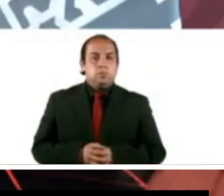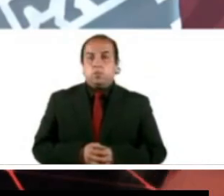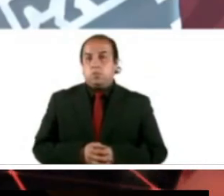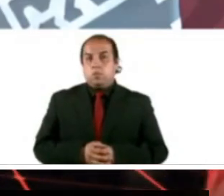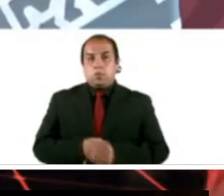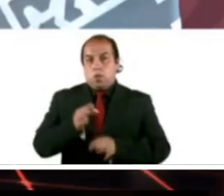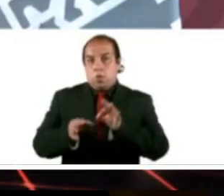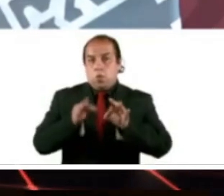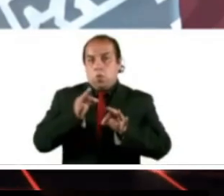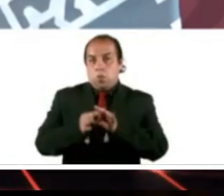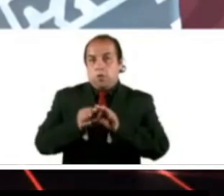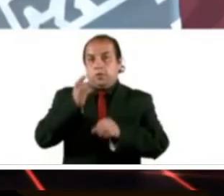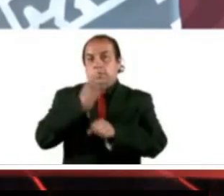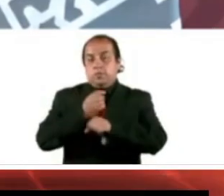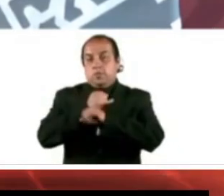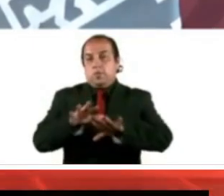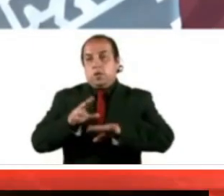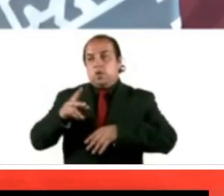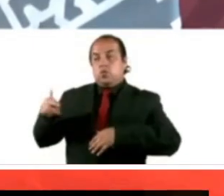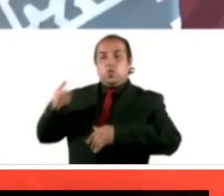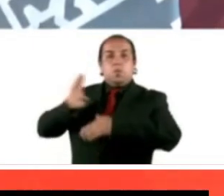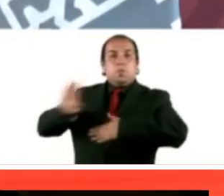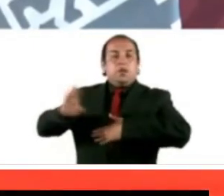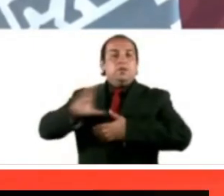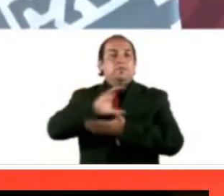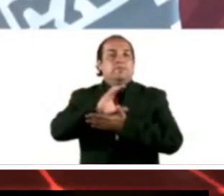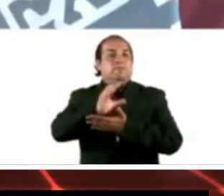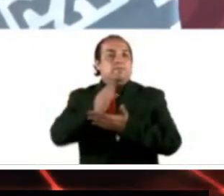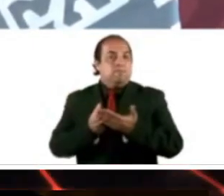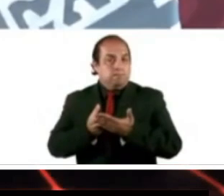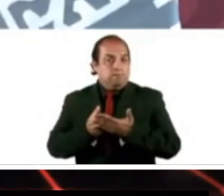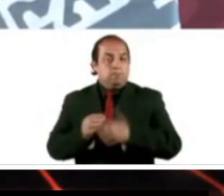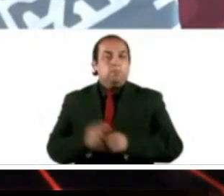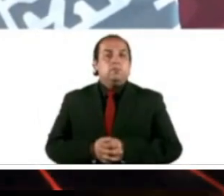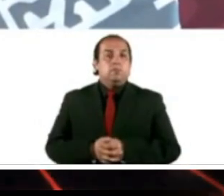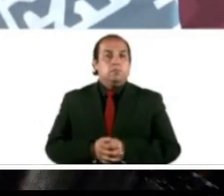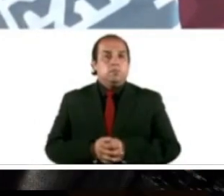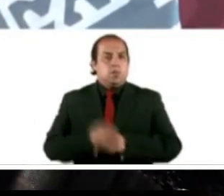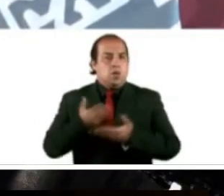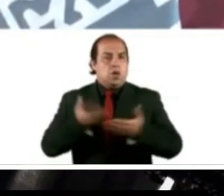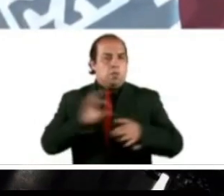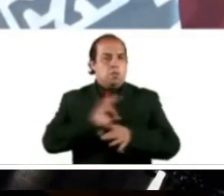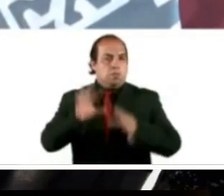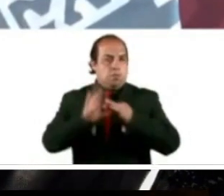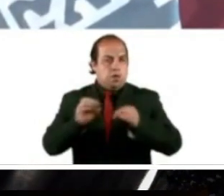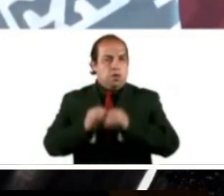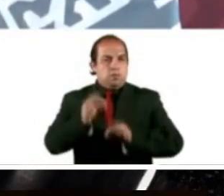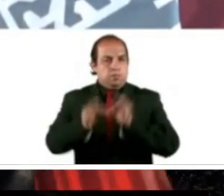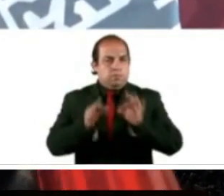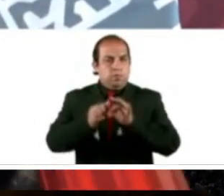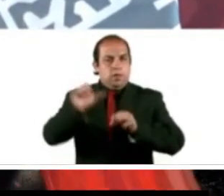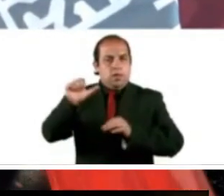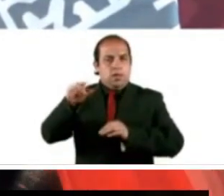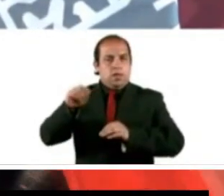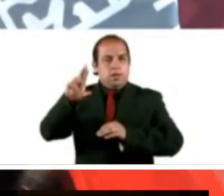el tercer reporte con lo que se comprometieron en el contrato, que ahora puede explicar adecuadamente esto Andrés, y